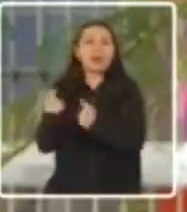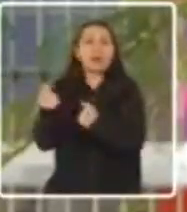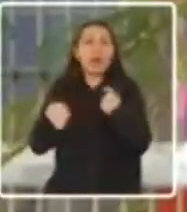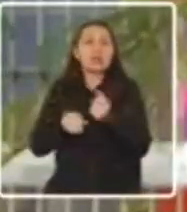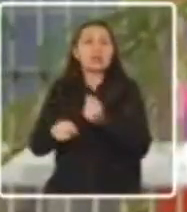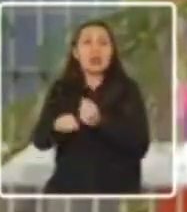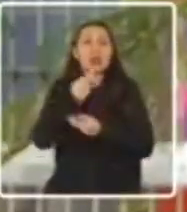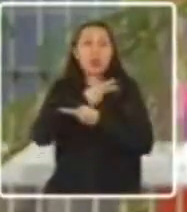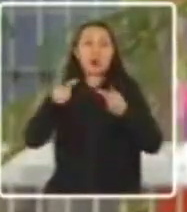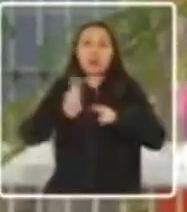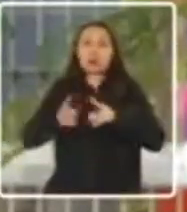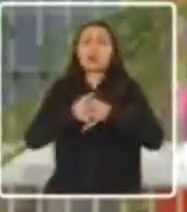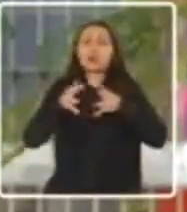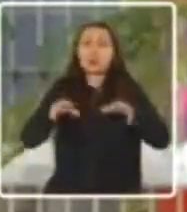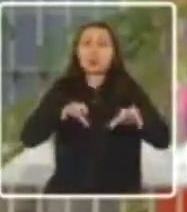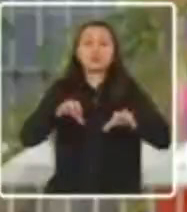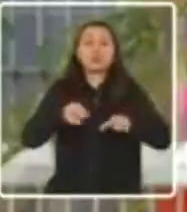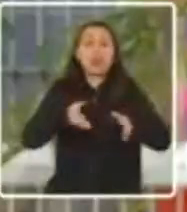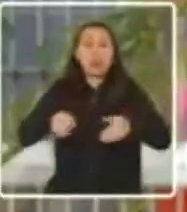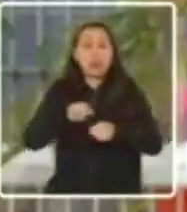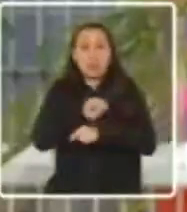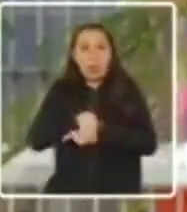transporte público en Chile. Estamos haciendo muchas cosas en transporte,